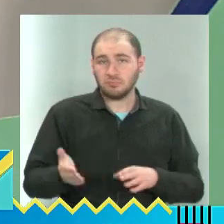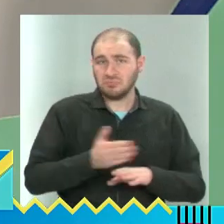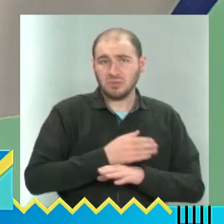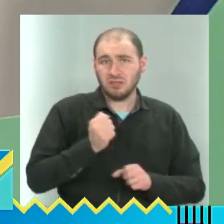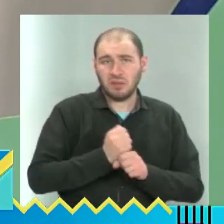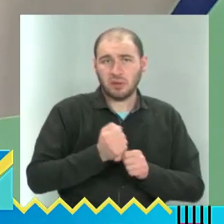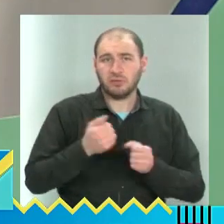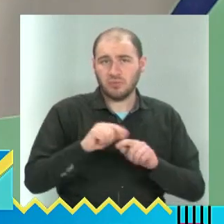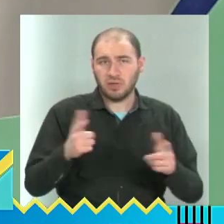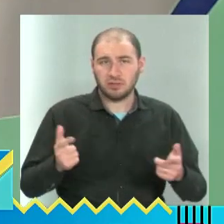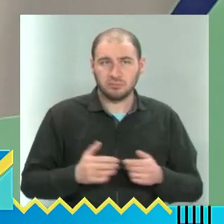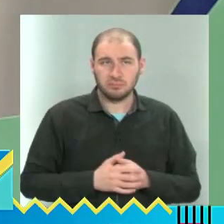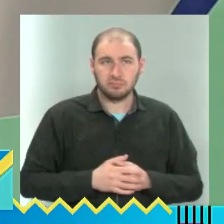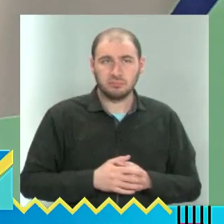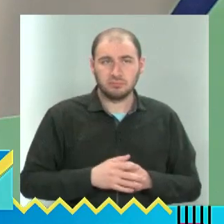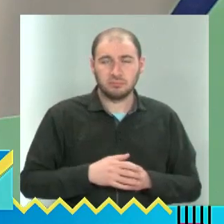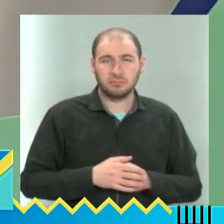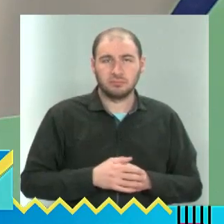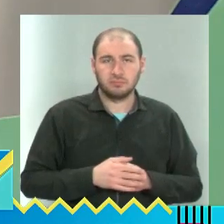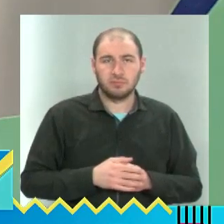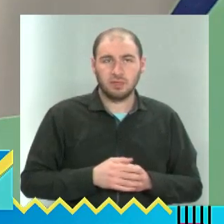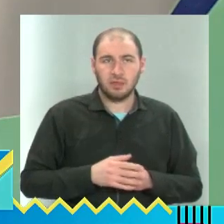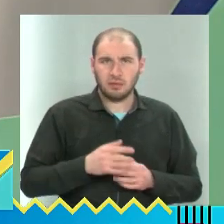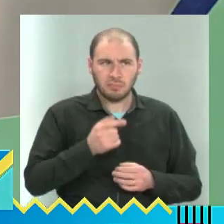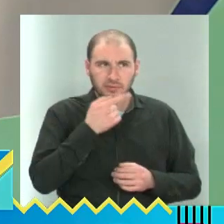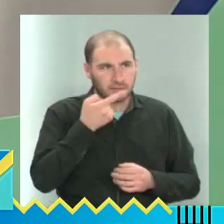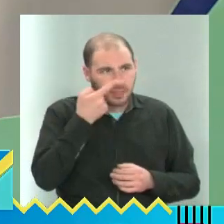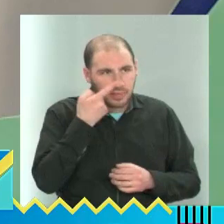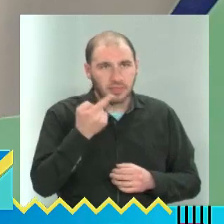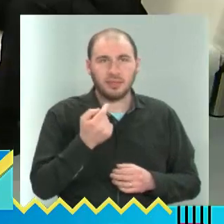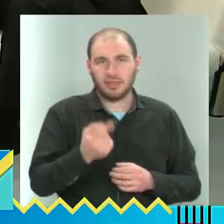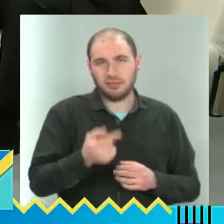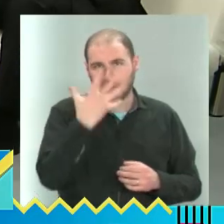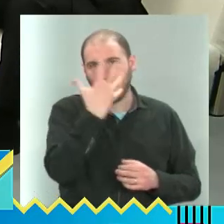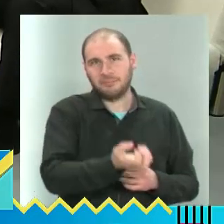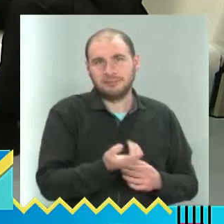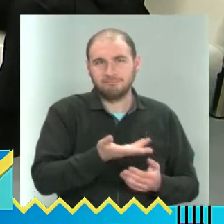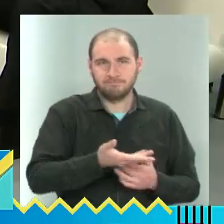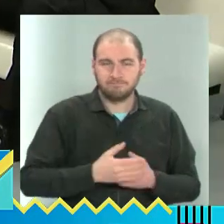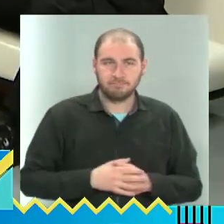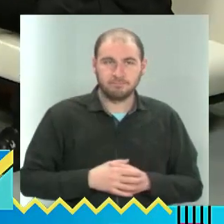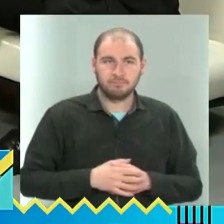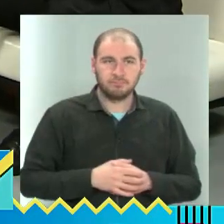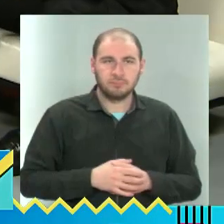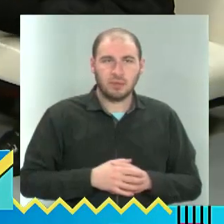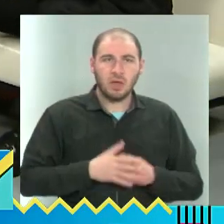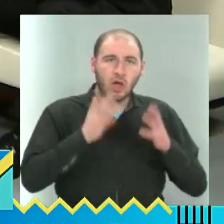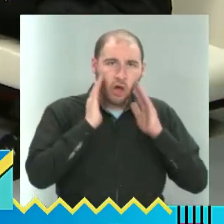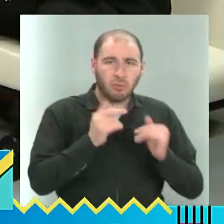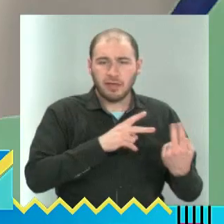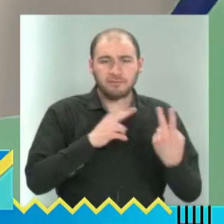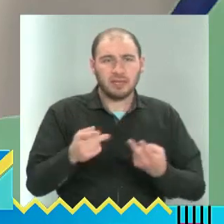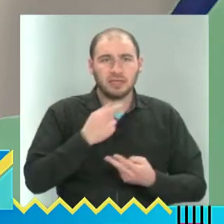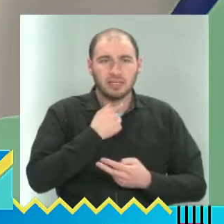antecedentes laborales, y digamos, en un salario importante, muy seductor, ¿no? De eso se trata la captación. Claro. Entonces, la jovencita quería